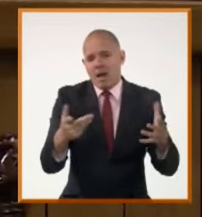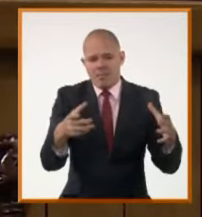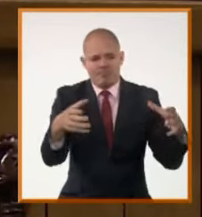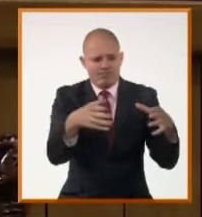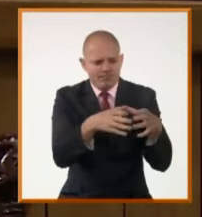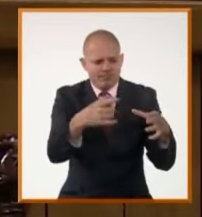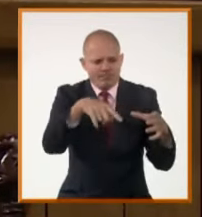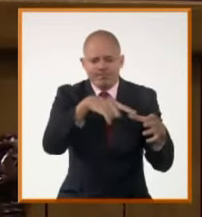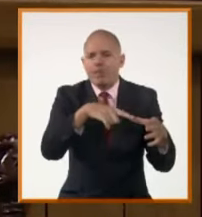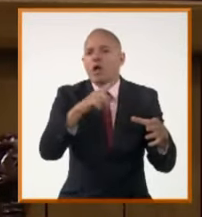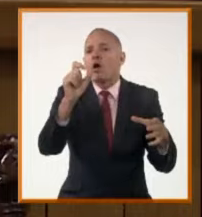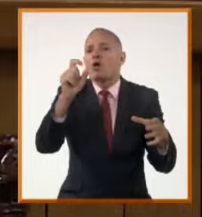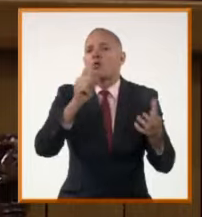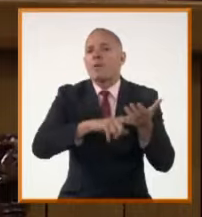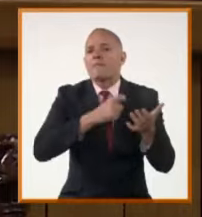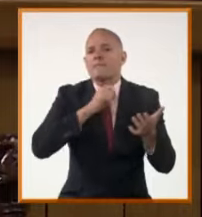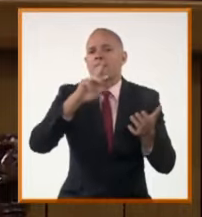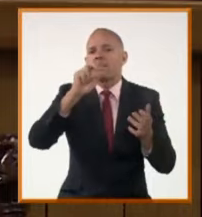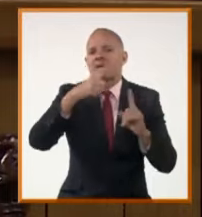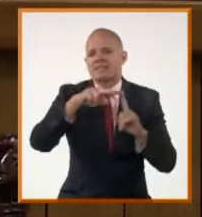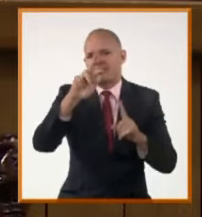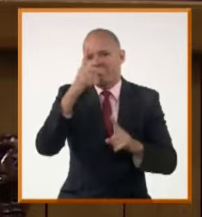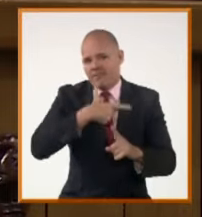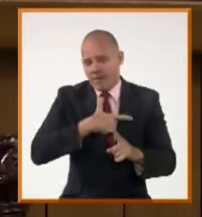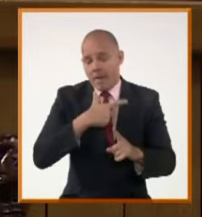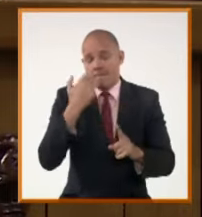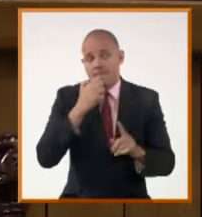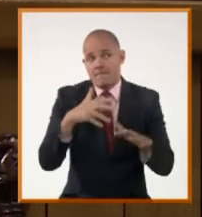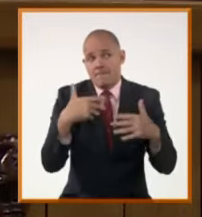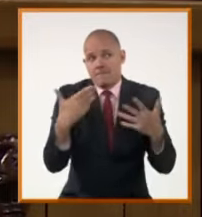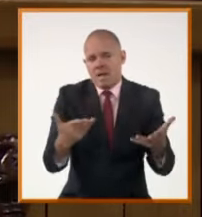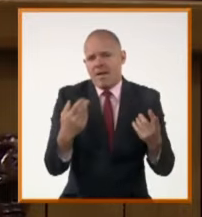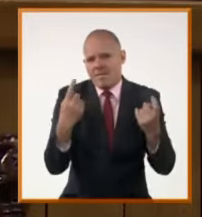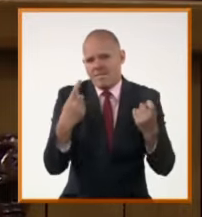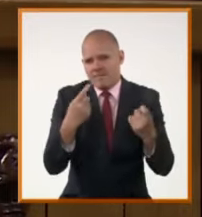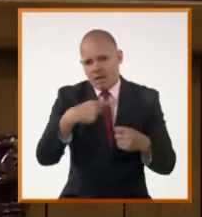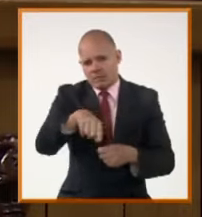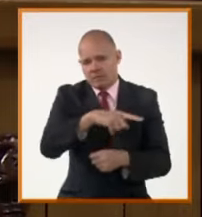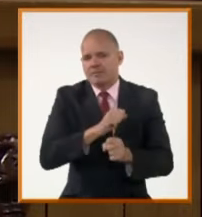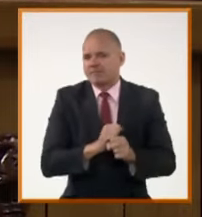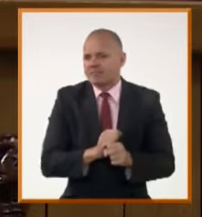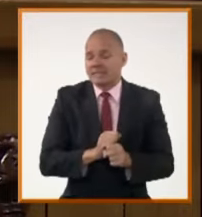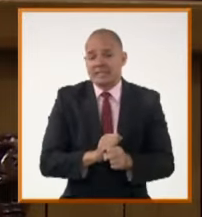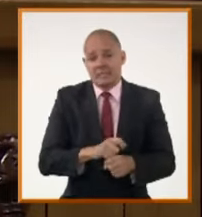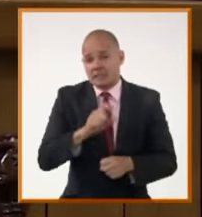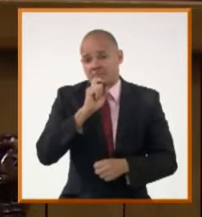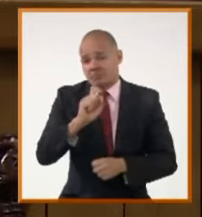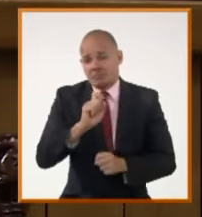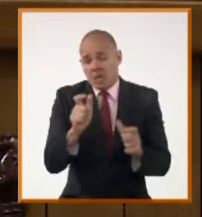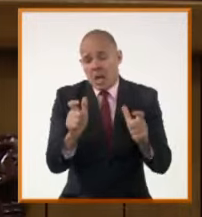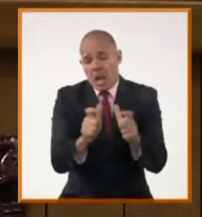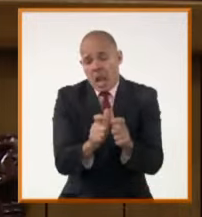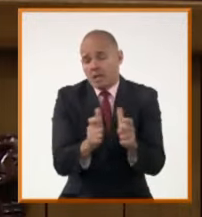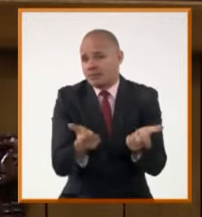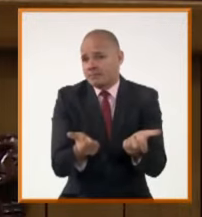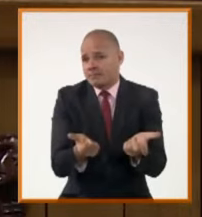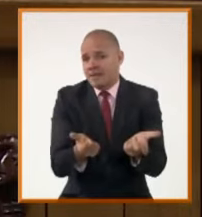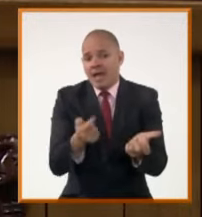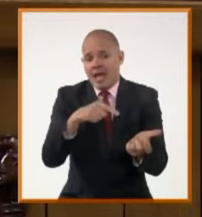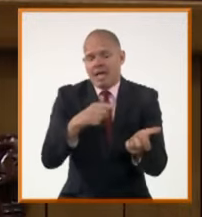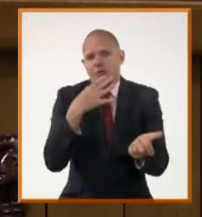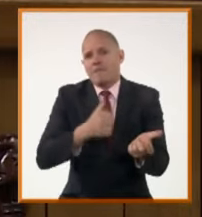forma de gestión que más se acerca al concepto socialista. Participan todos, se benefician todos, no el